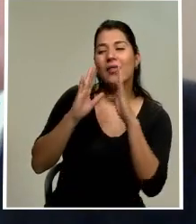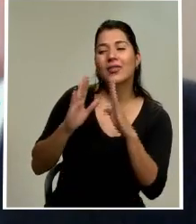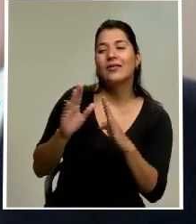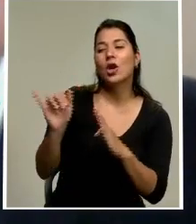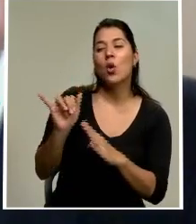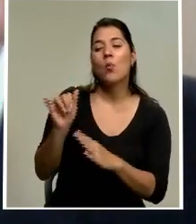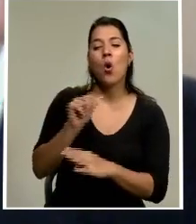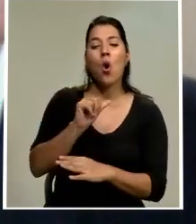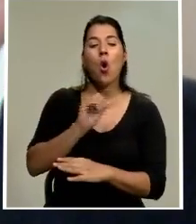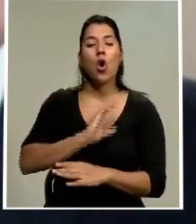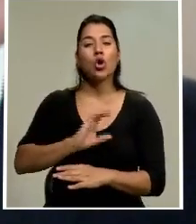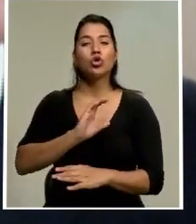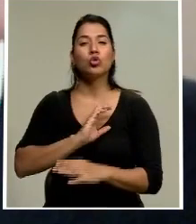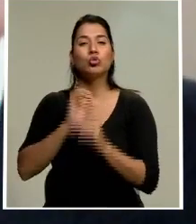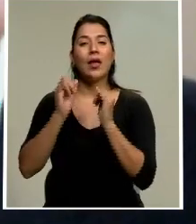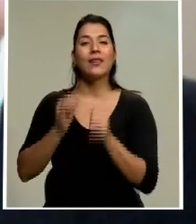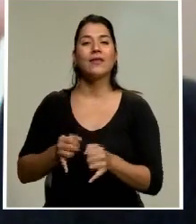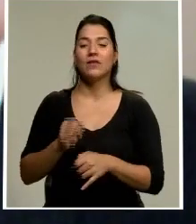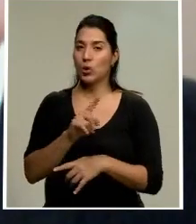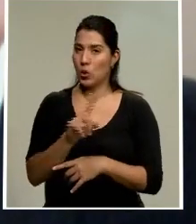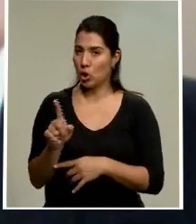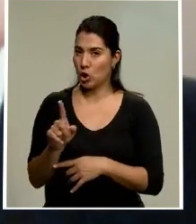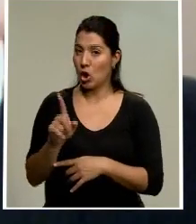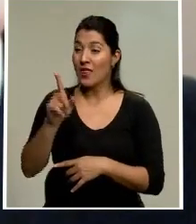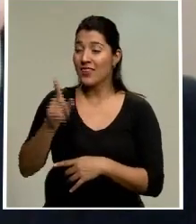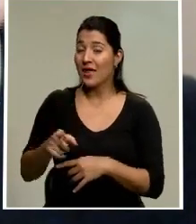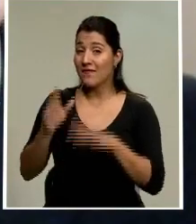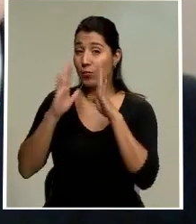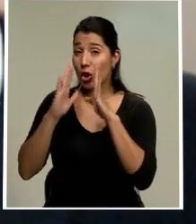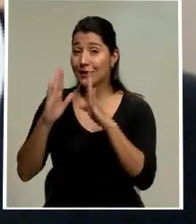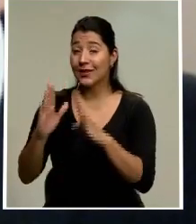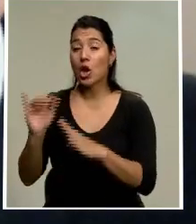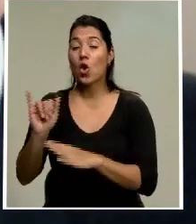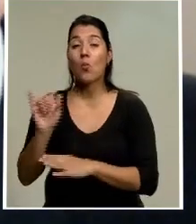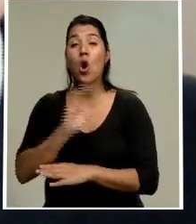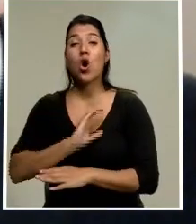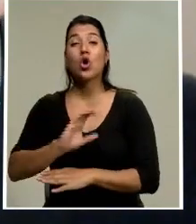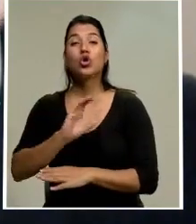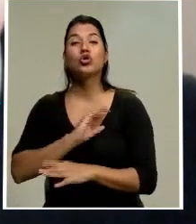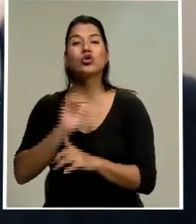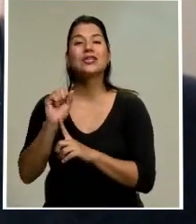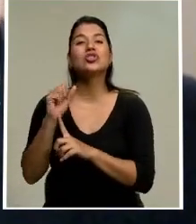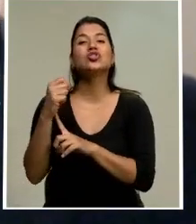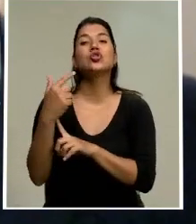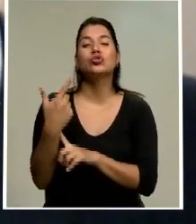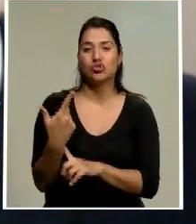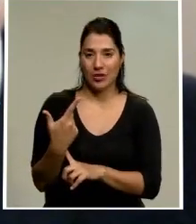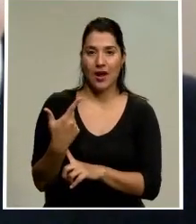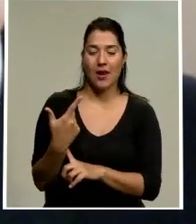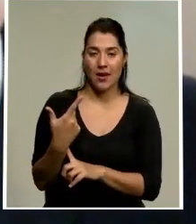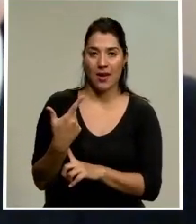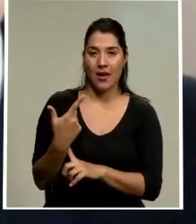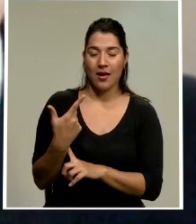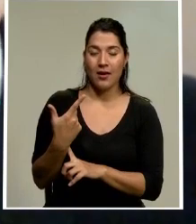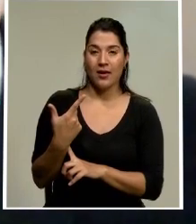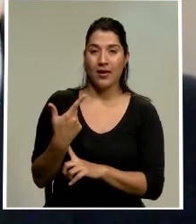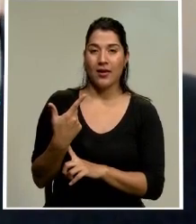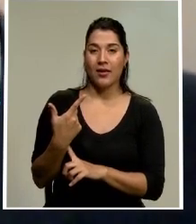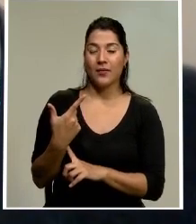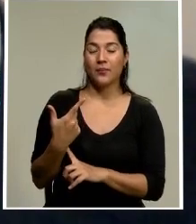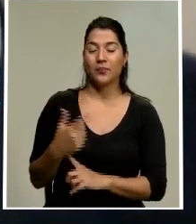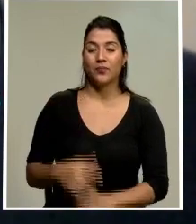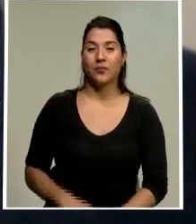individual, sino que tiene que analizarse como una conducta social, como un fenómeno estructural de carácter